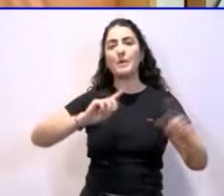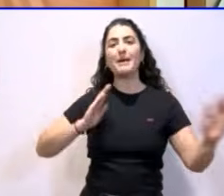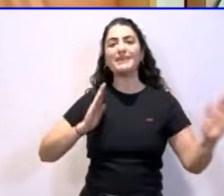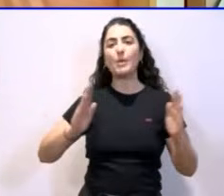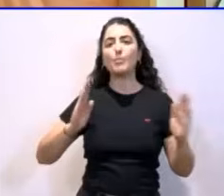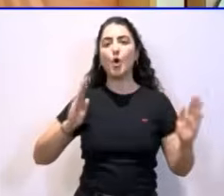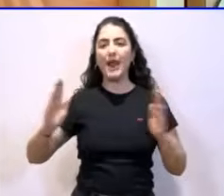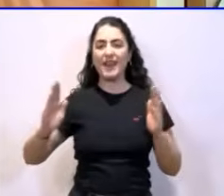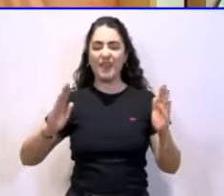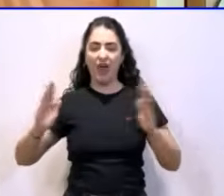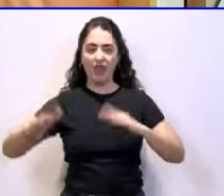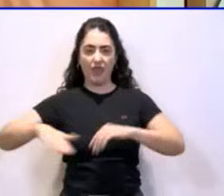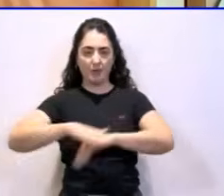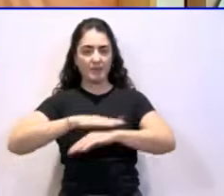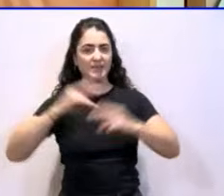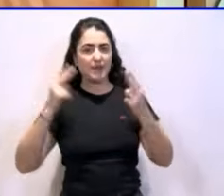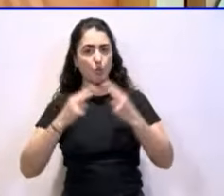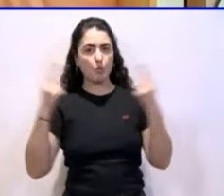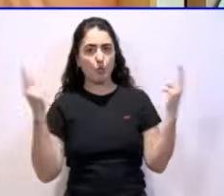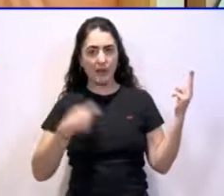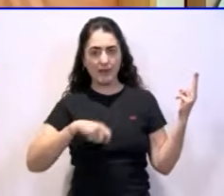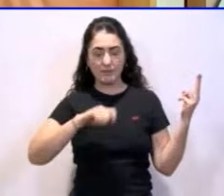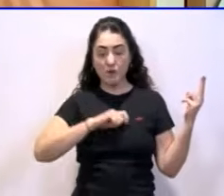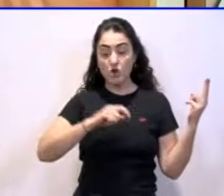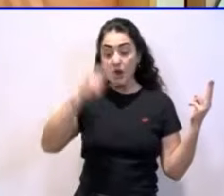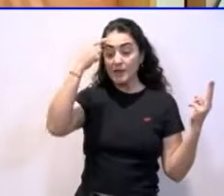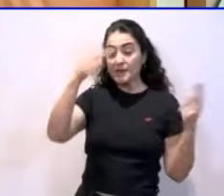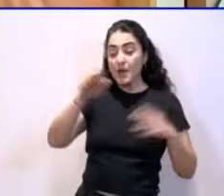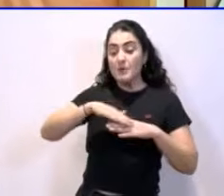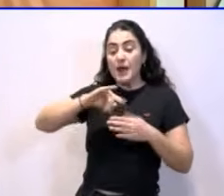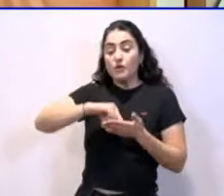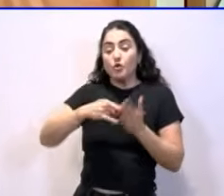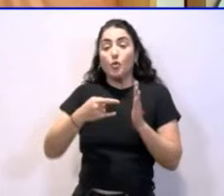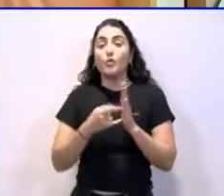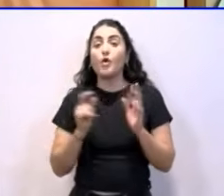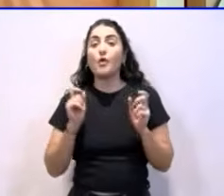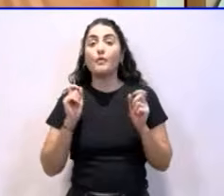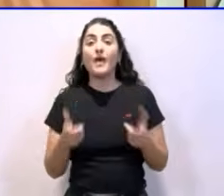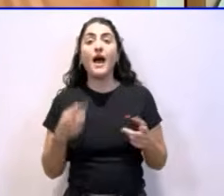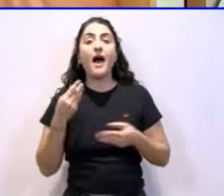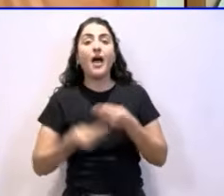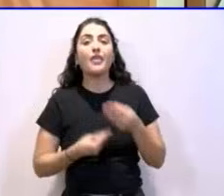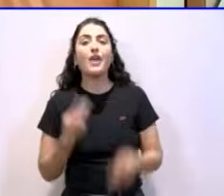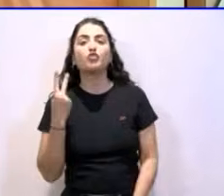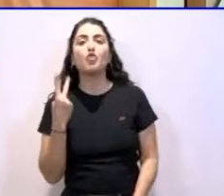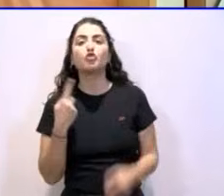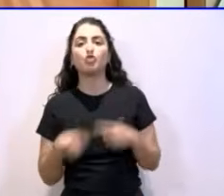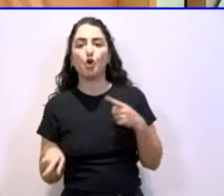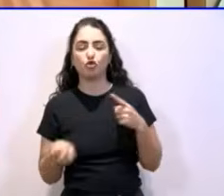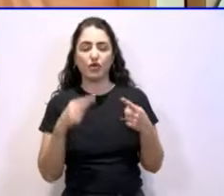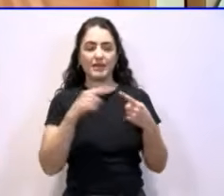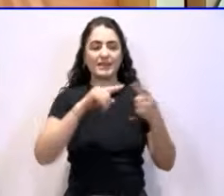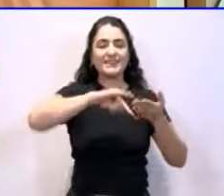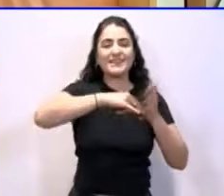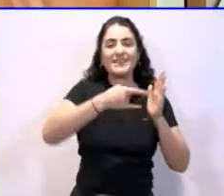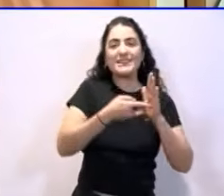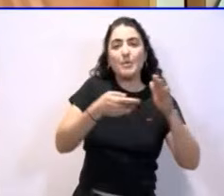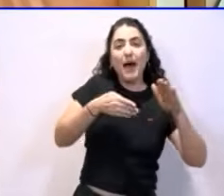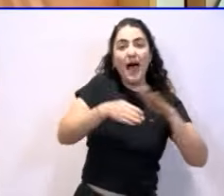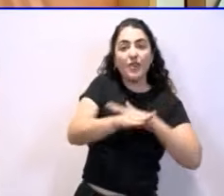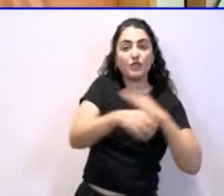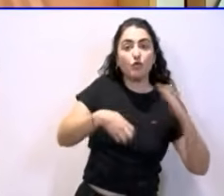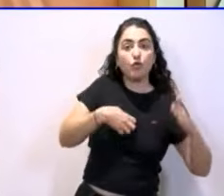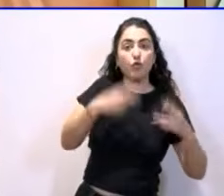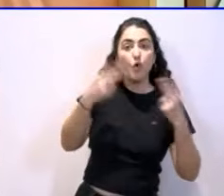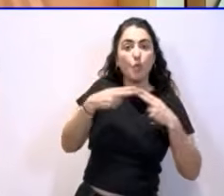en la Administración Pública española. Y sé que para solucionarlo tenemos que hacer solo dos cosas. Modificar el sistema de acceso a la función